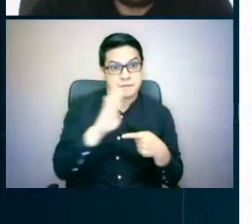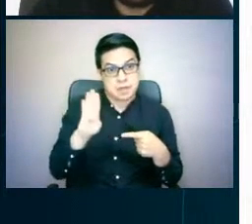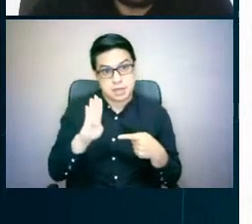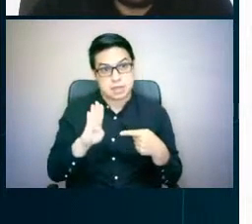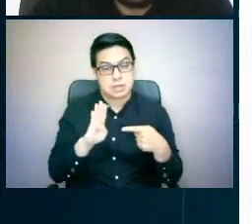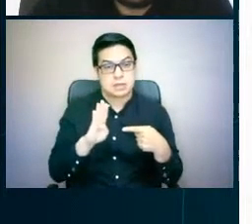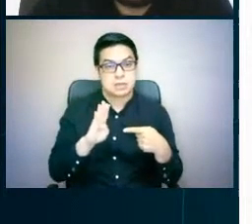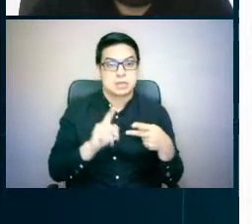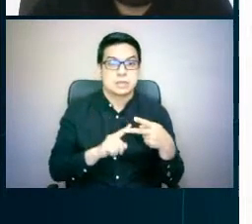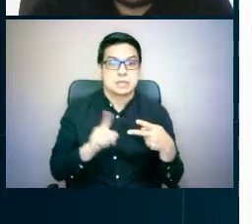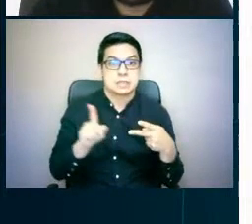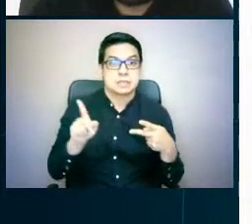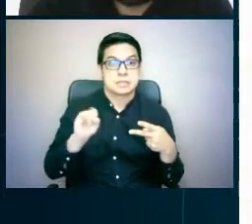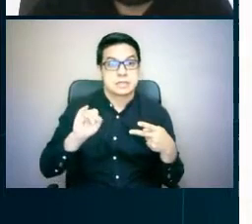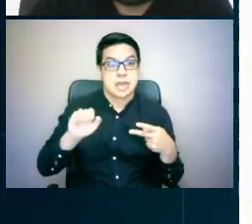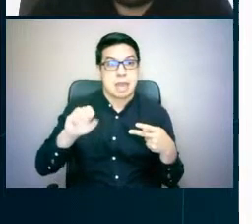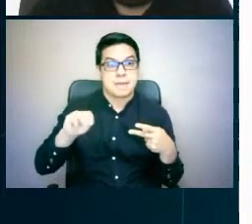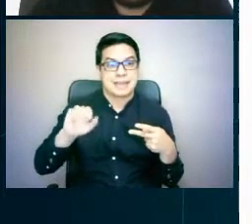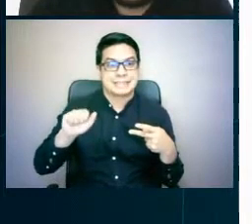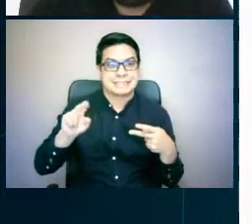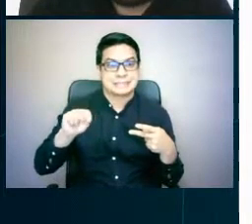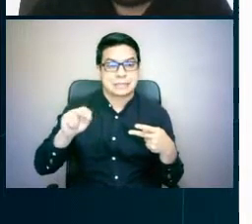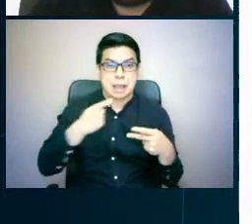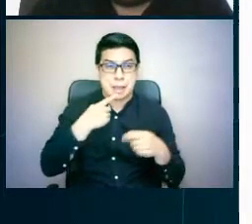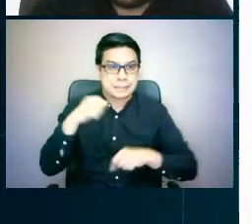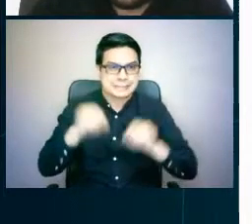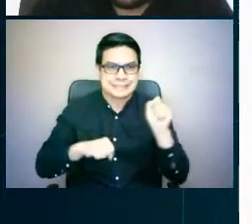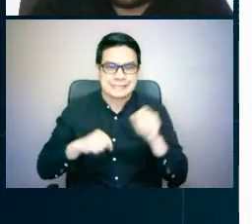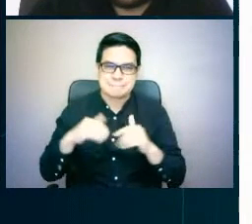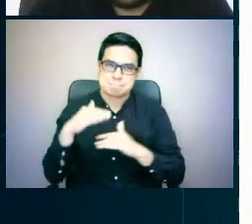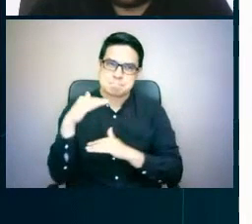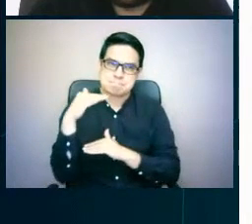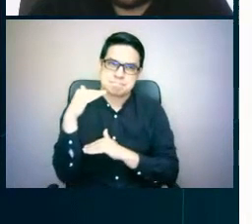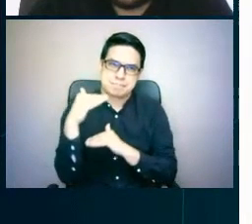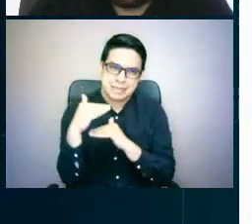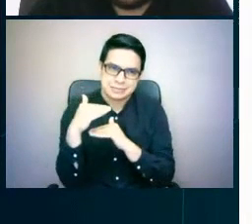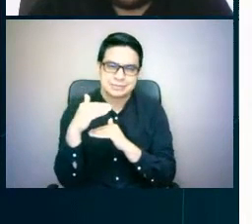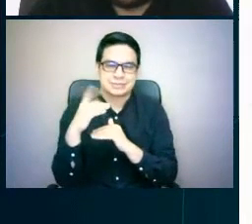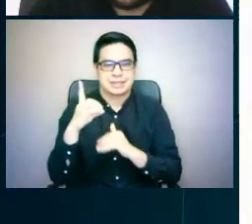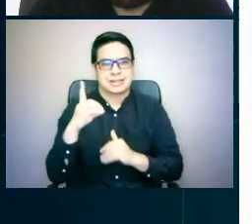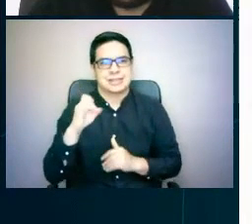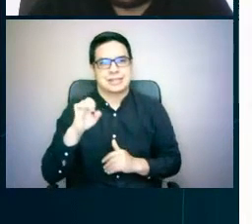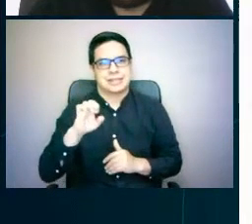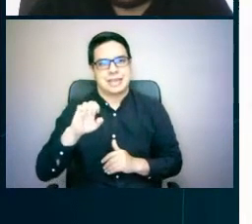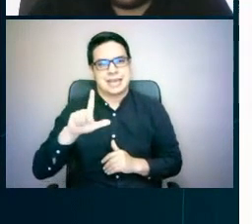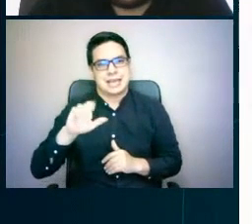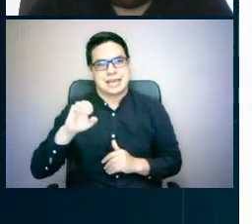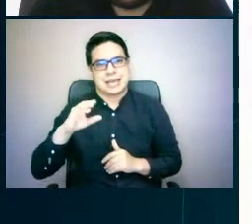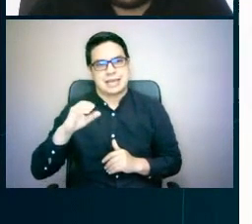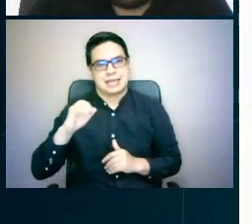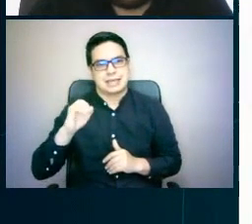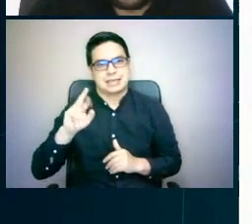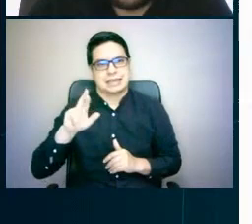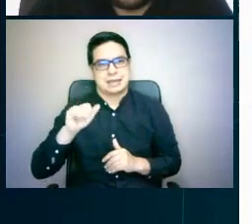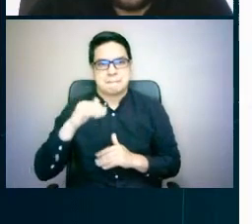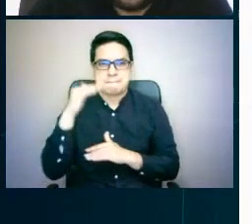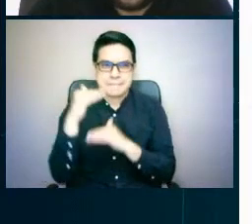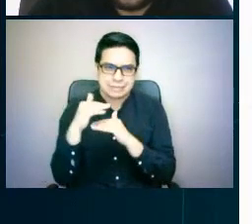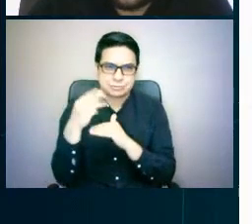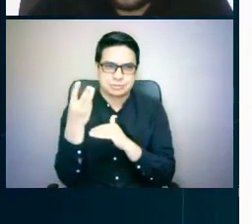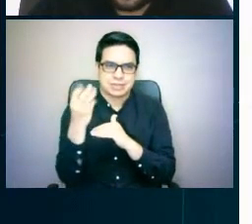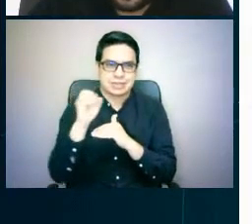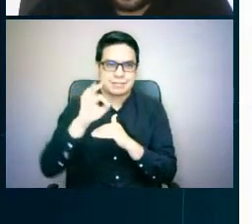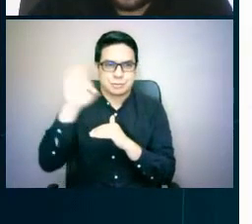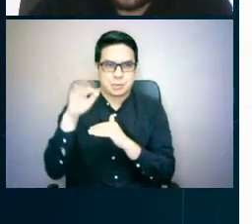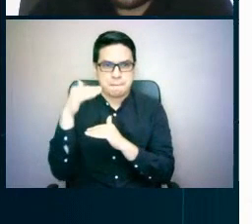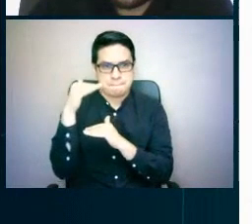aumentarlas, se reduce la condición dieléctrica de los equipos en un 30% más. Y